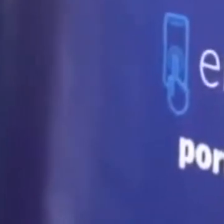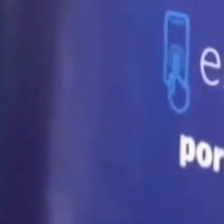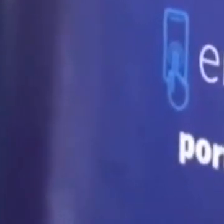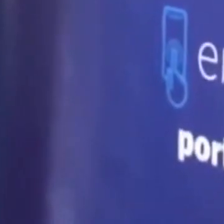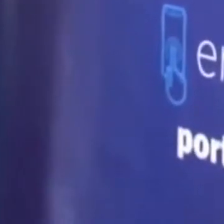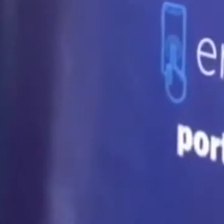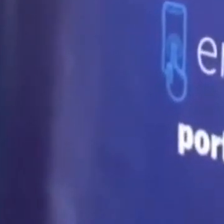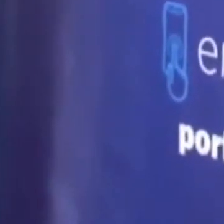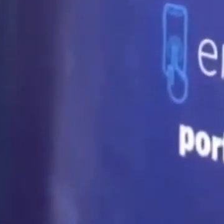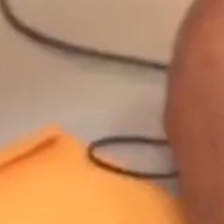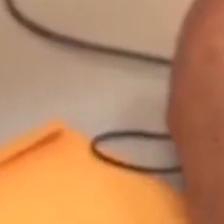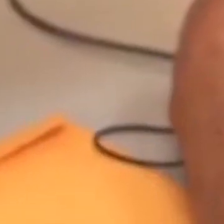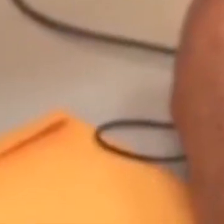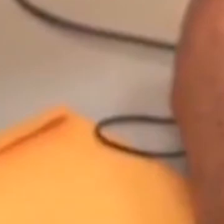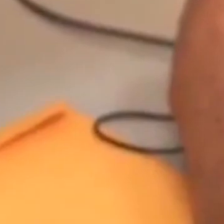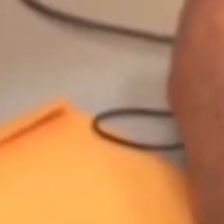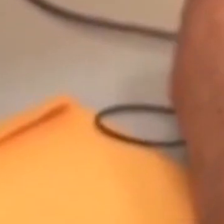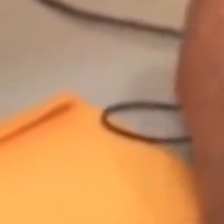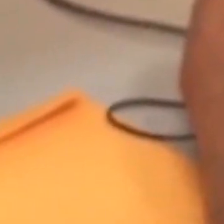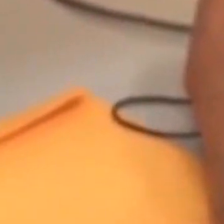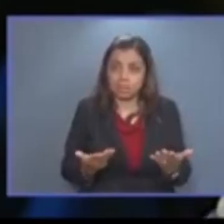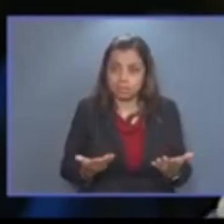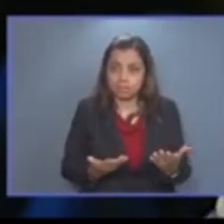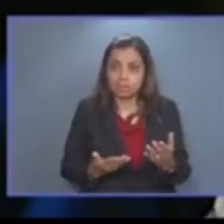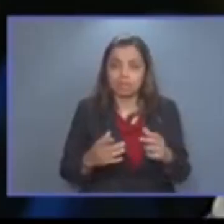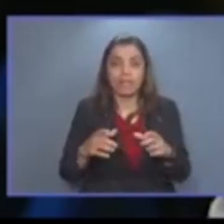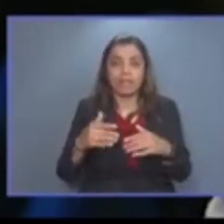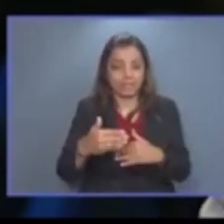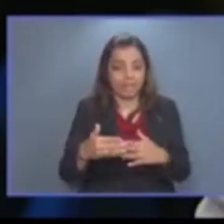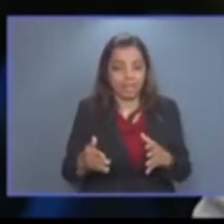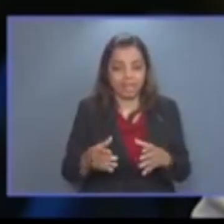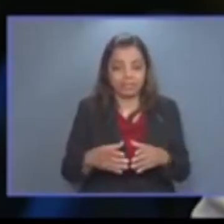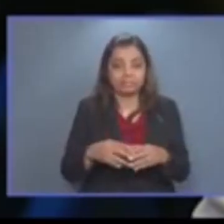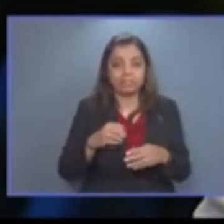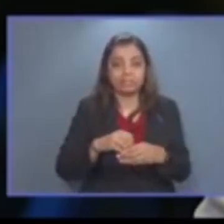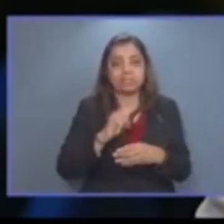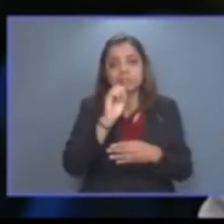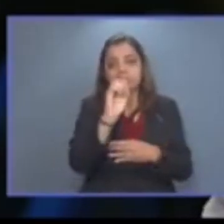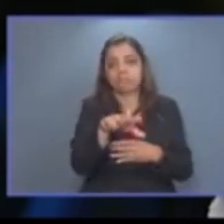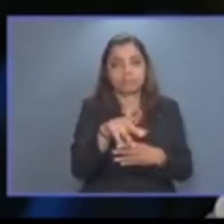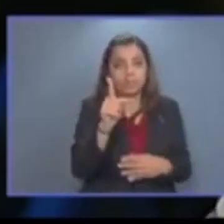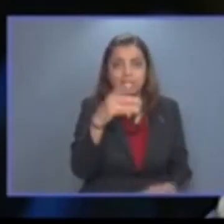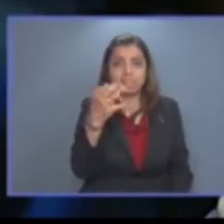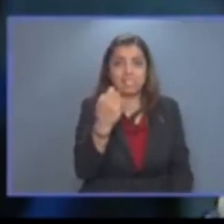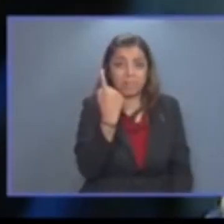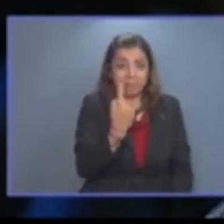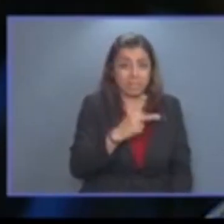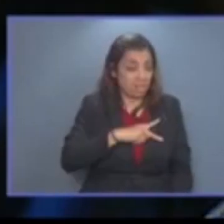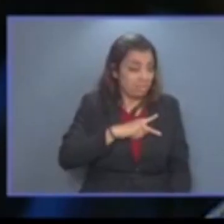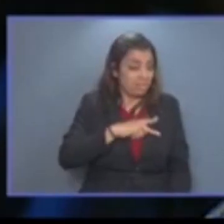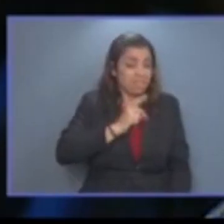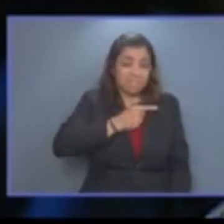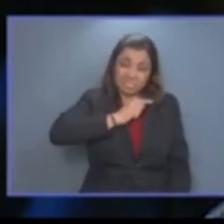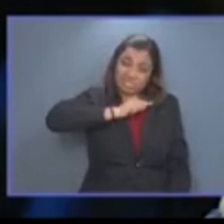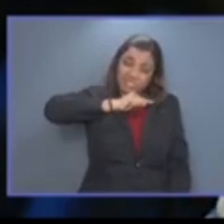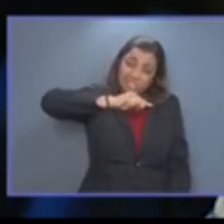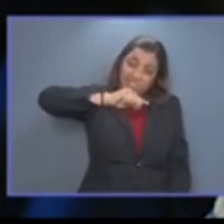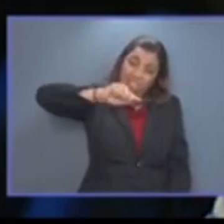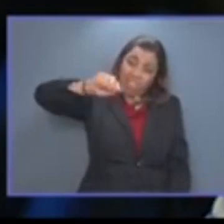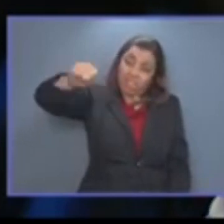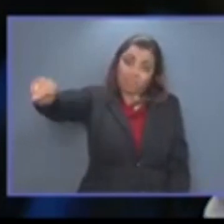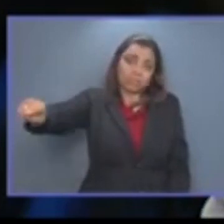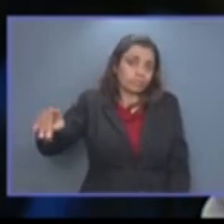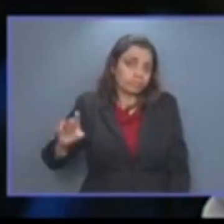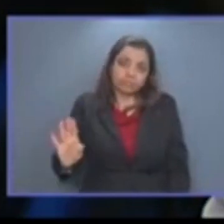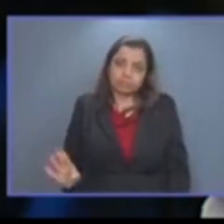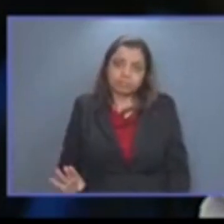postal para agilizar el proceso de entrega. Ya no va a ser necesidad de que usted regrese al consulado a retirar su